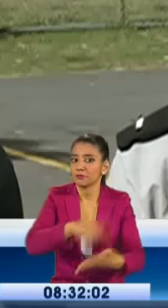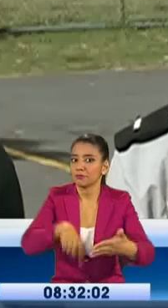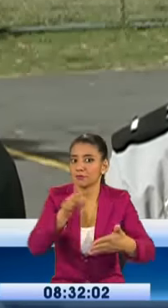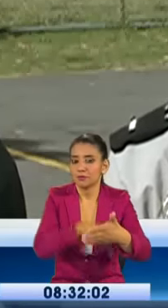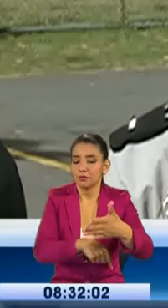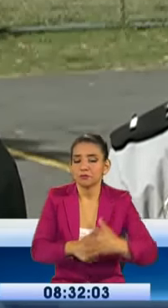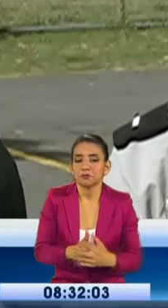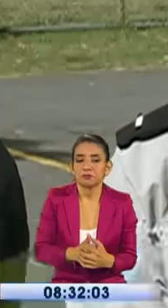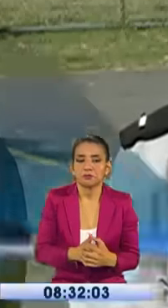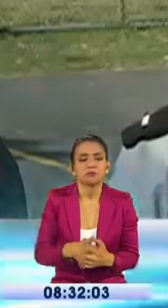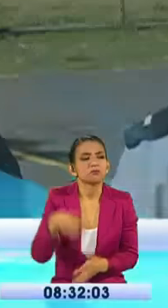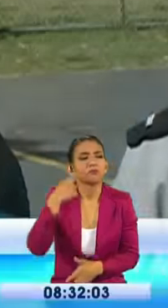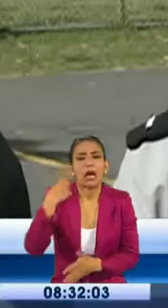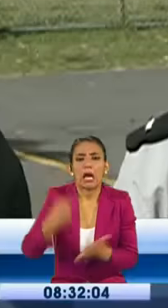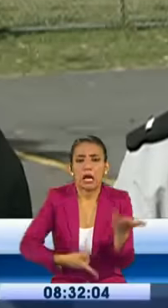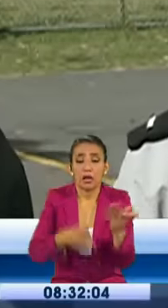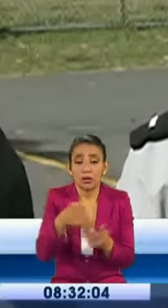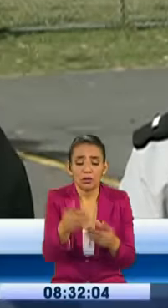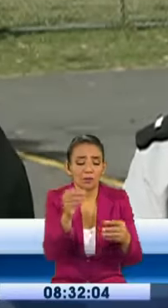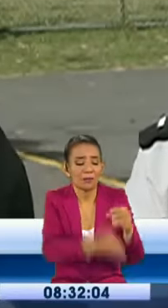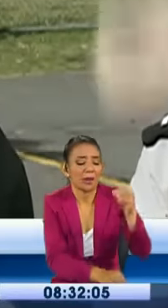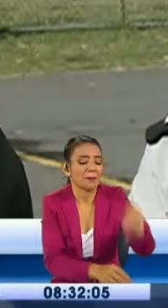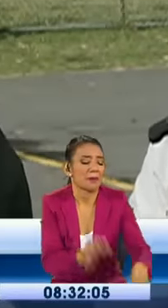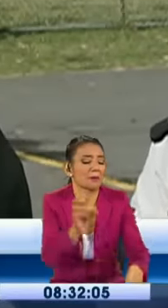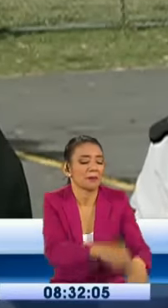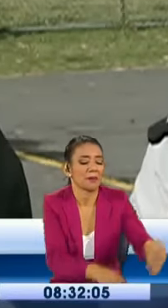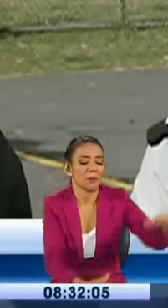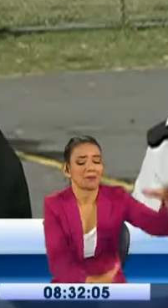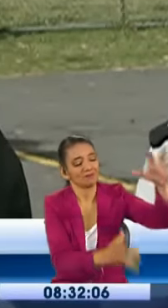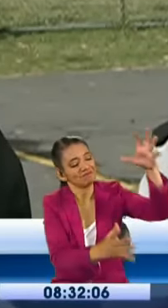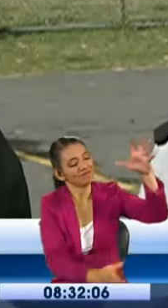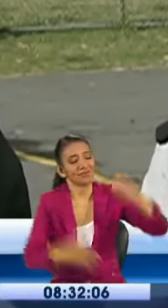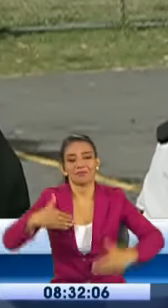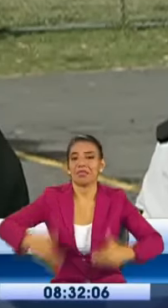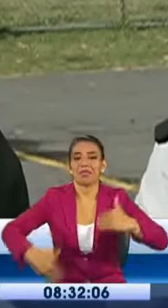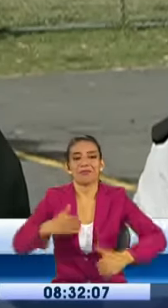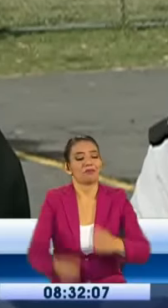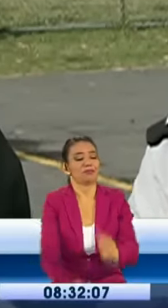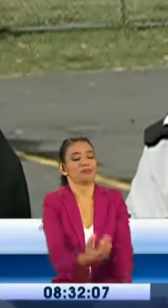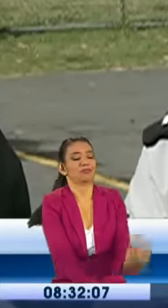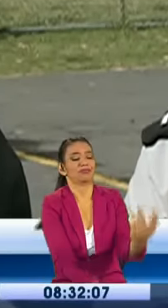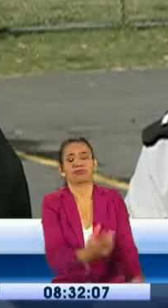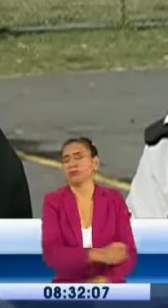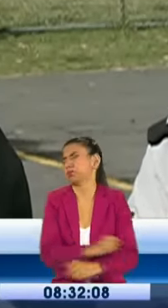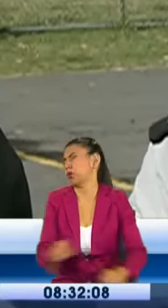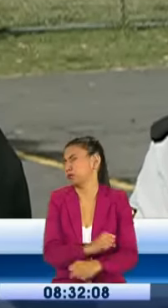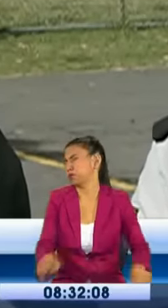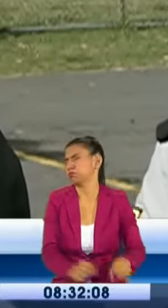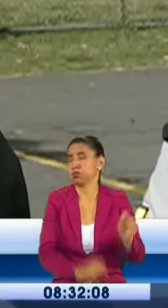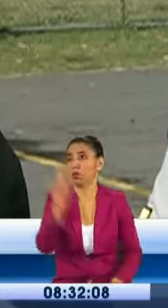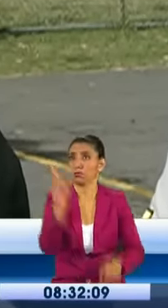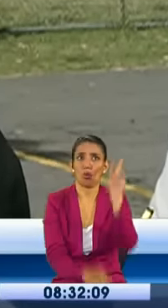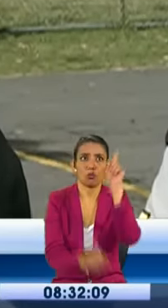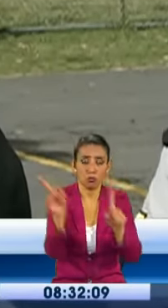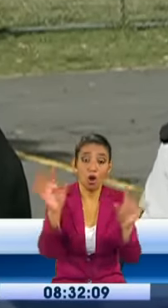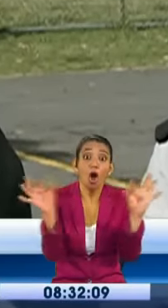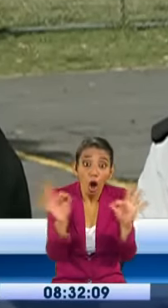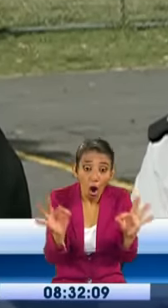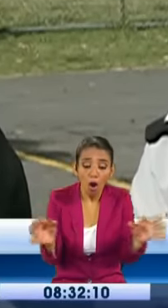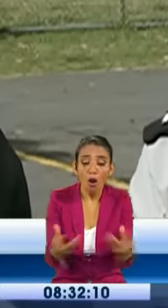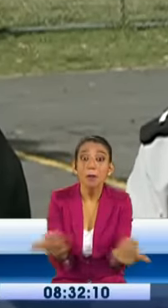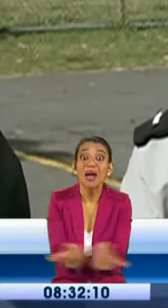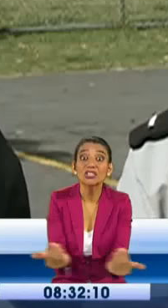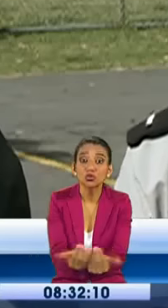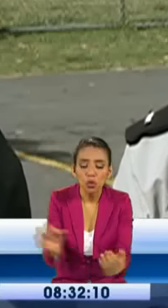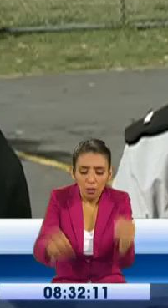Ya que esto puede causar explosiones y al momento de ser quemados los monigotes o al momento de ser recogido toda la basura posterior